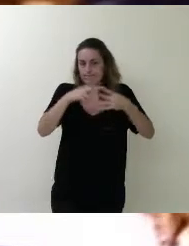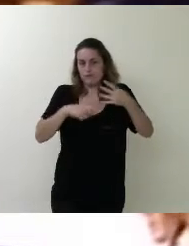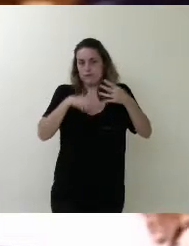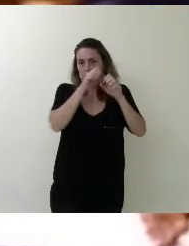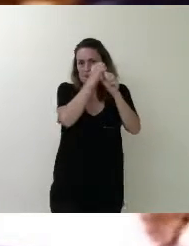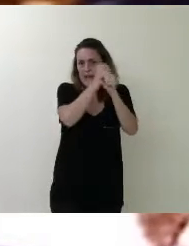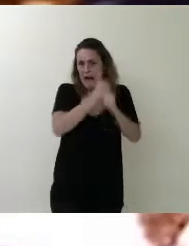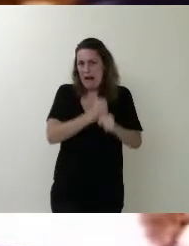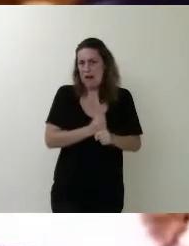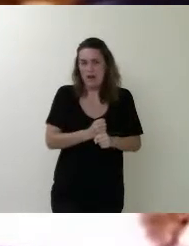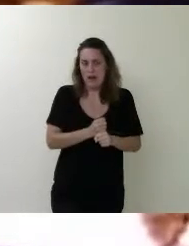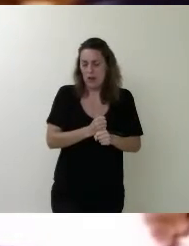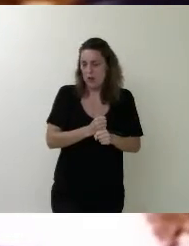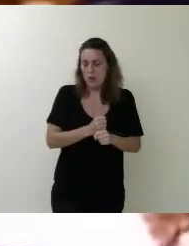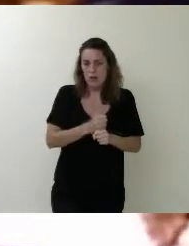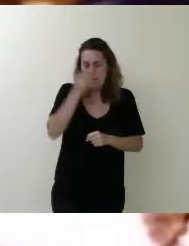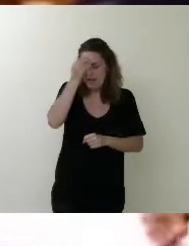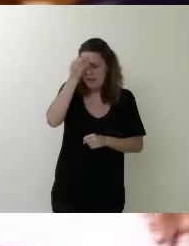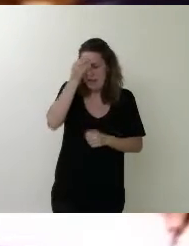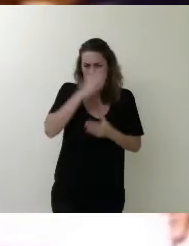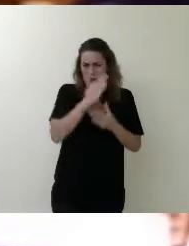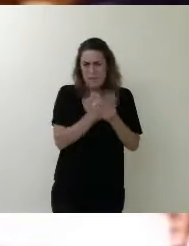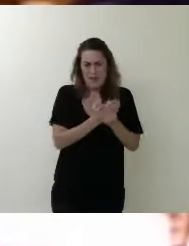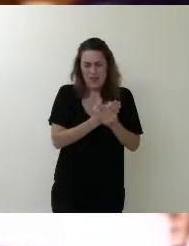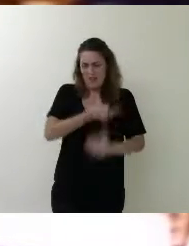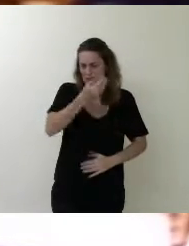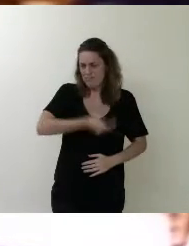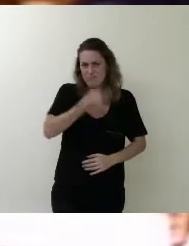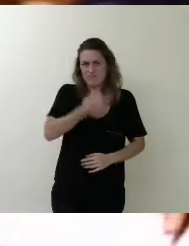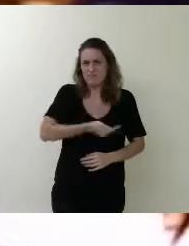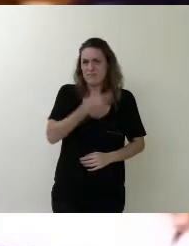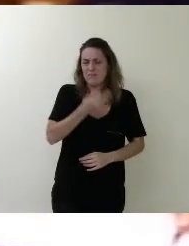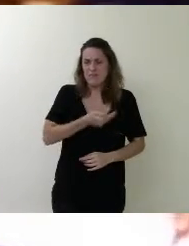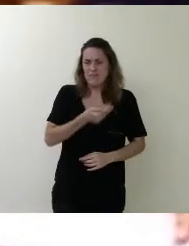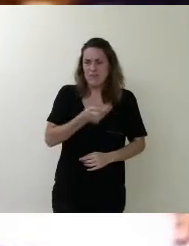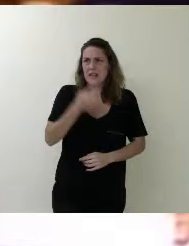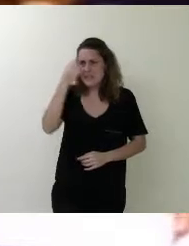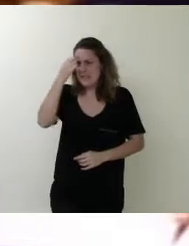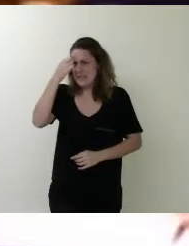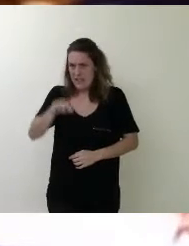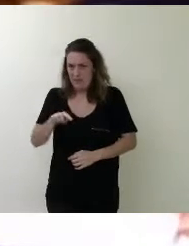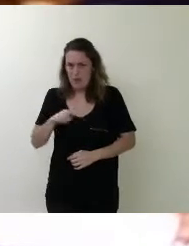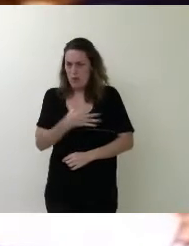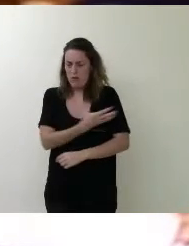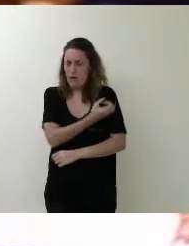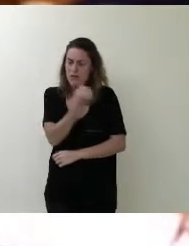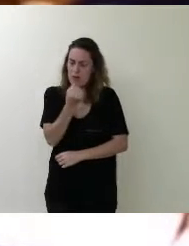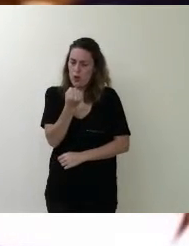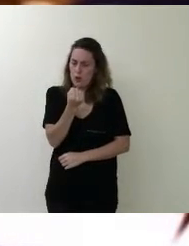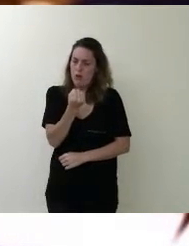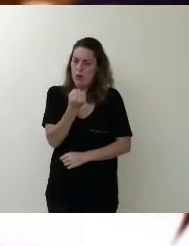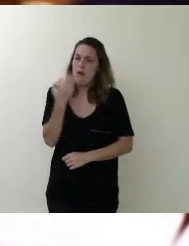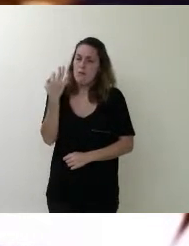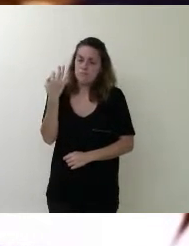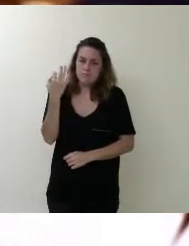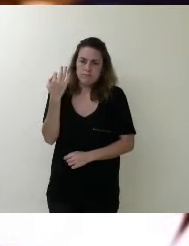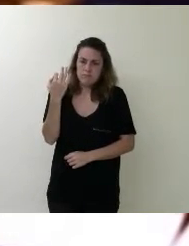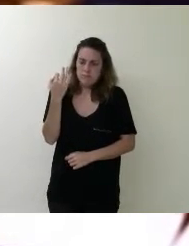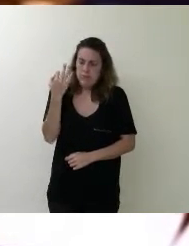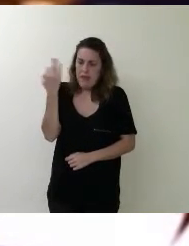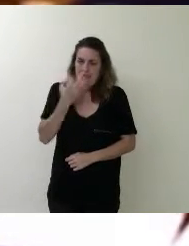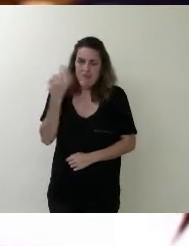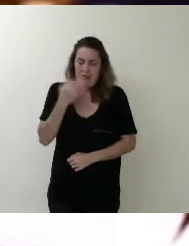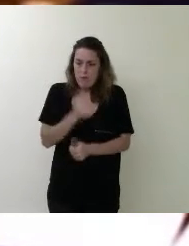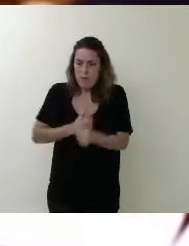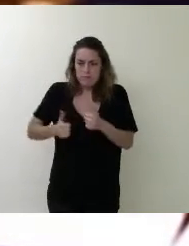un expediente porque entendemos que es un expediente relevante y es una oportunidad que esta corporación no puede permitirse de desaprovechar en la medida en que la Ley de